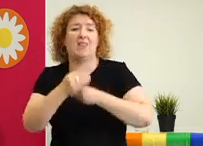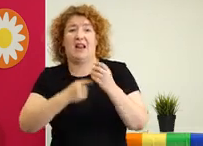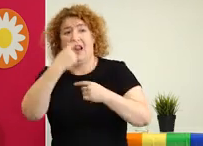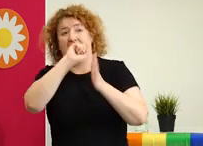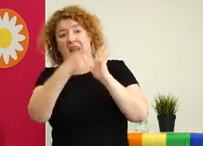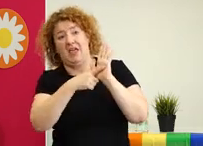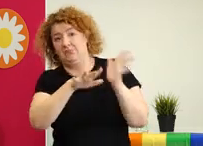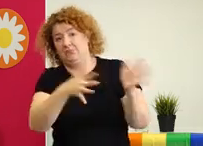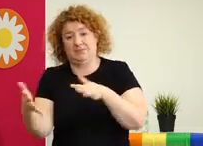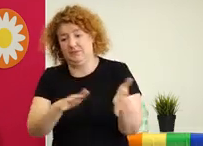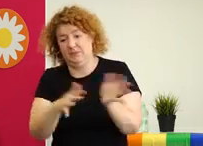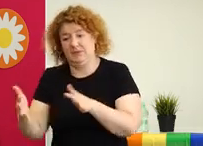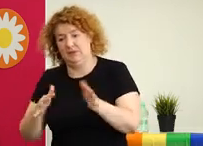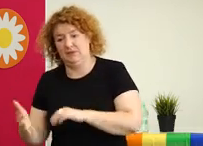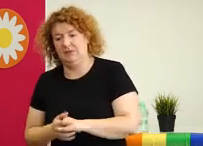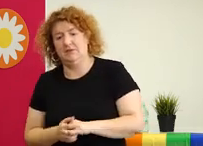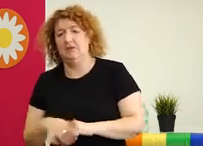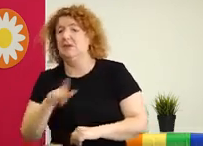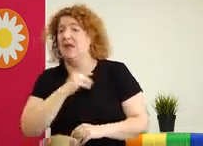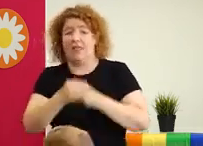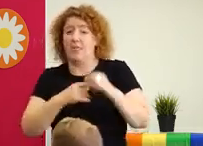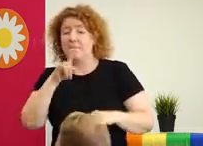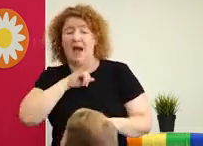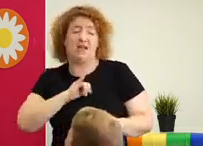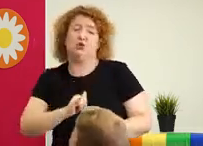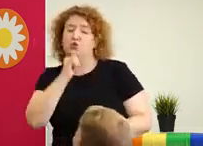lo está haciendo tarde y encima insuficiente.